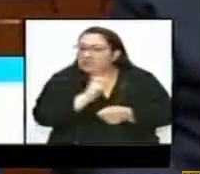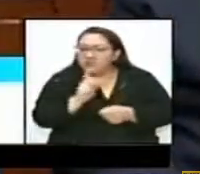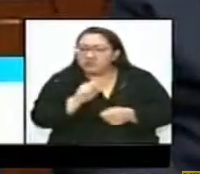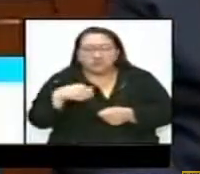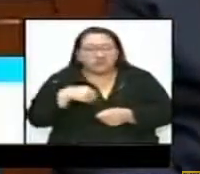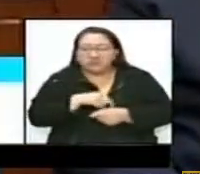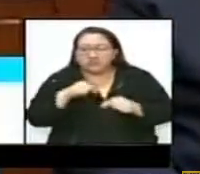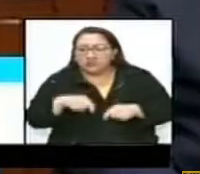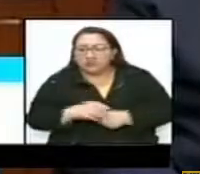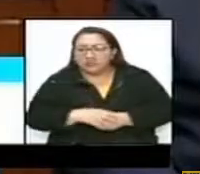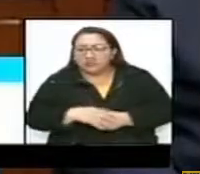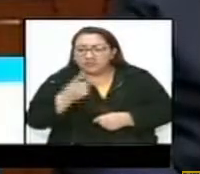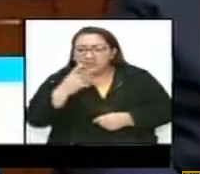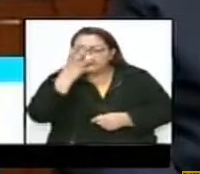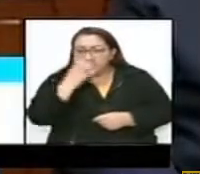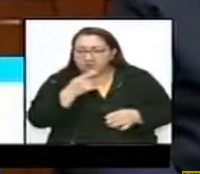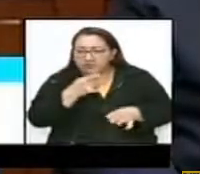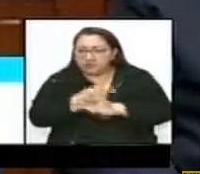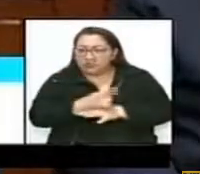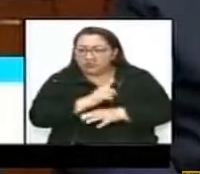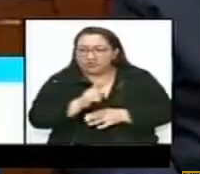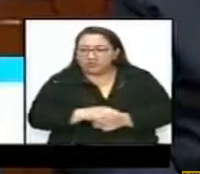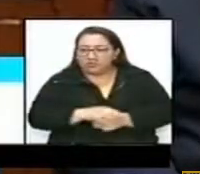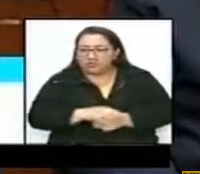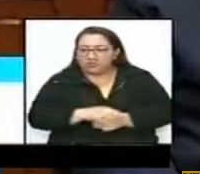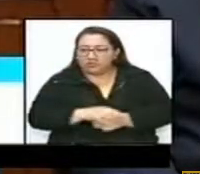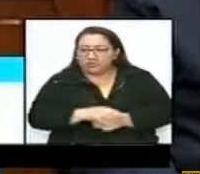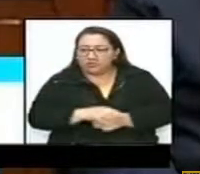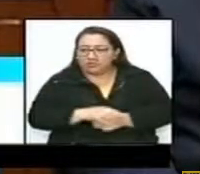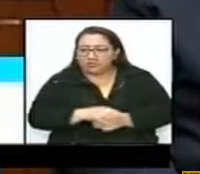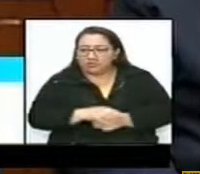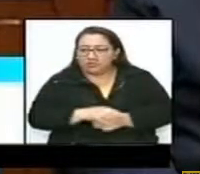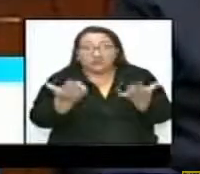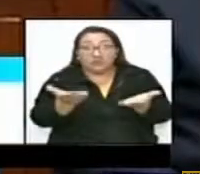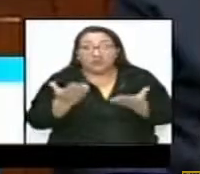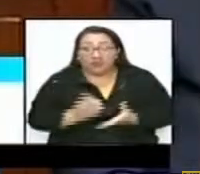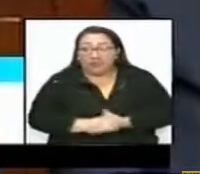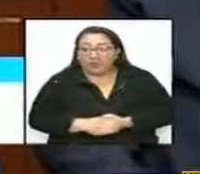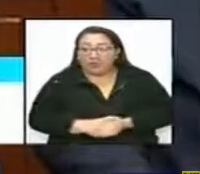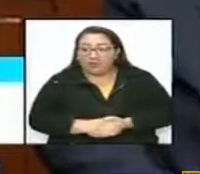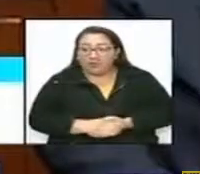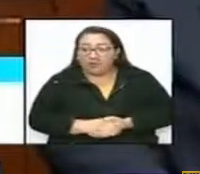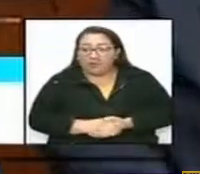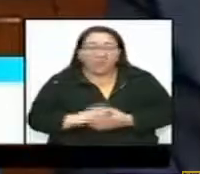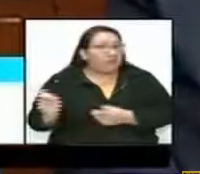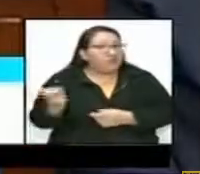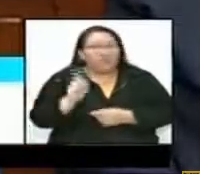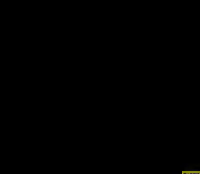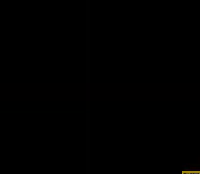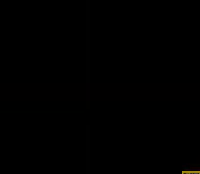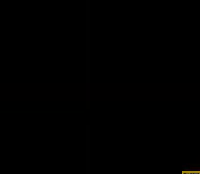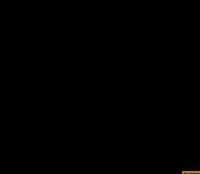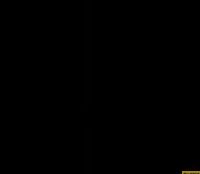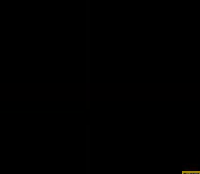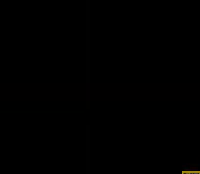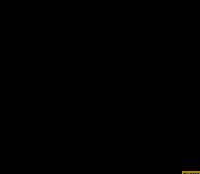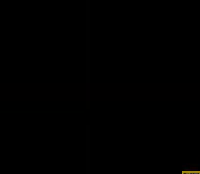para oponernos a lo que las mayorías sólidas nos piden no a los enfrentamientos entre el